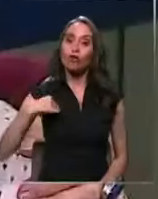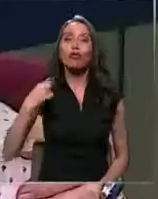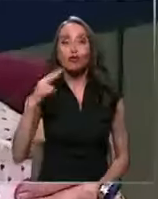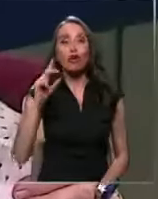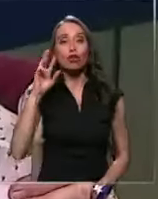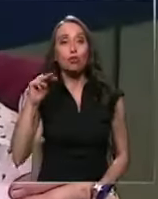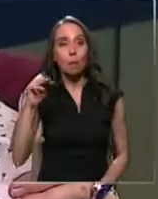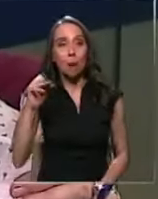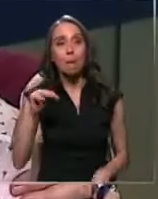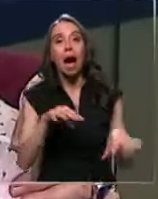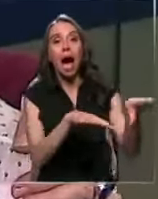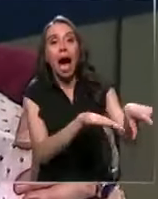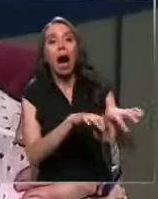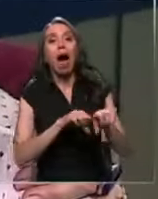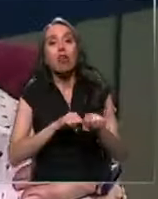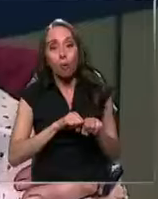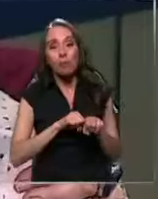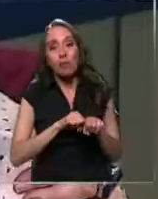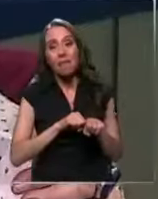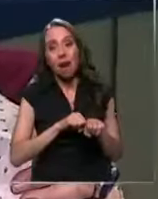su madre adoptiva.